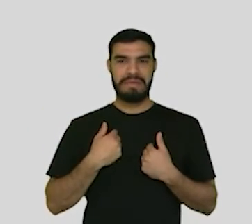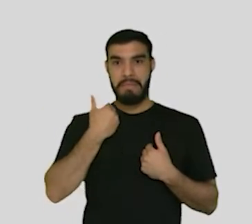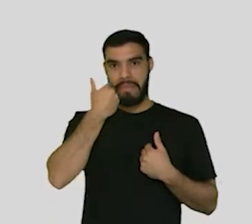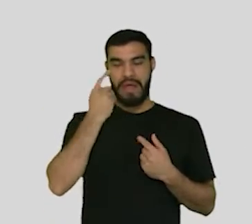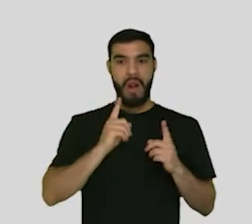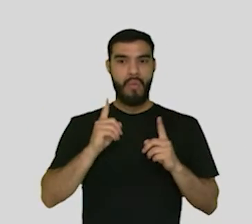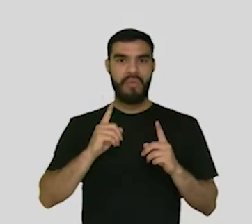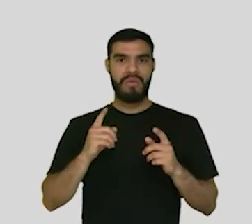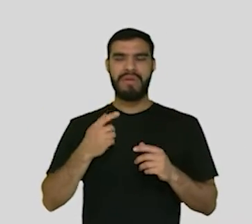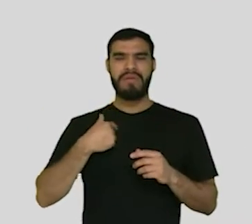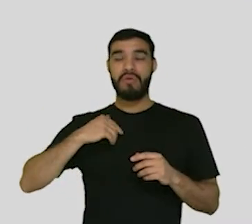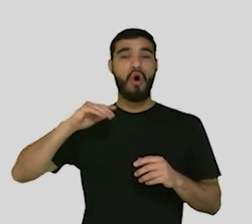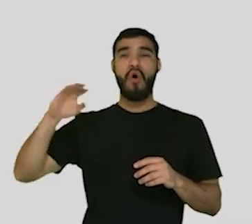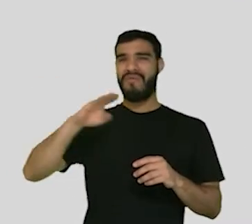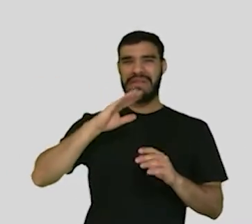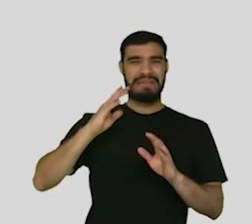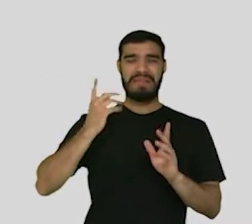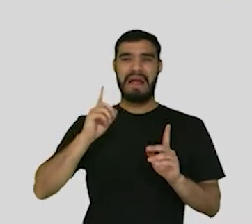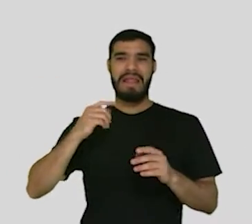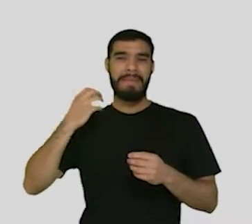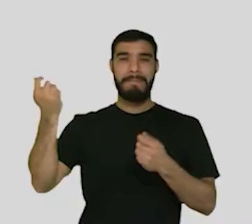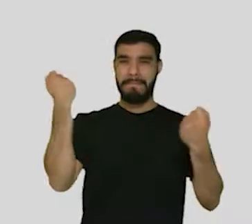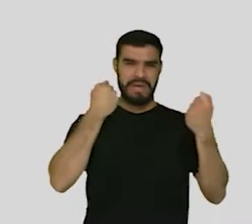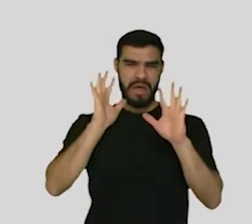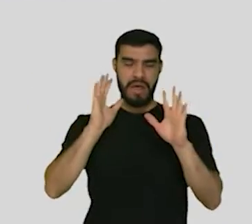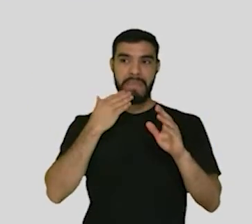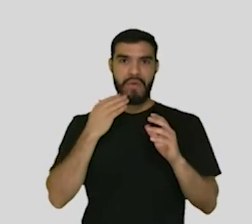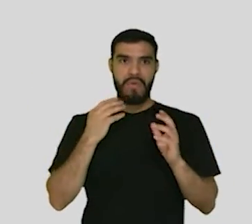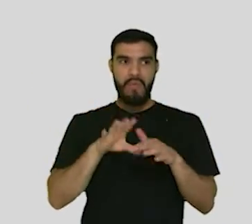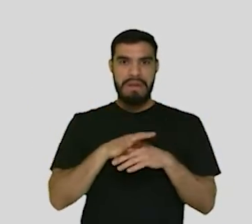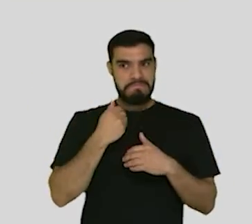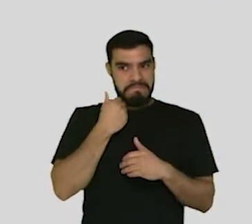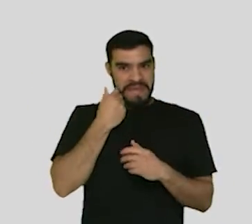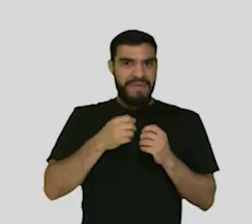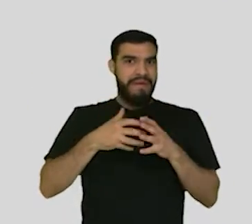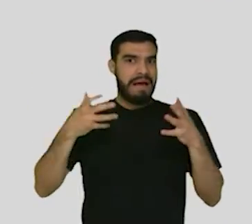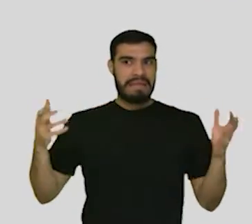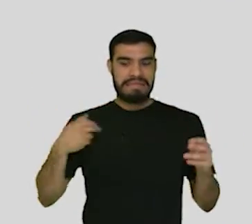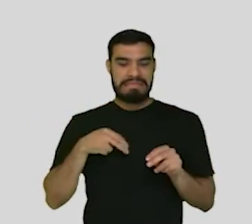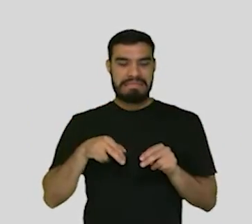llenungaba. Je pevera mo peisa, no doy coima ve, haga tú a cojije, hate cu,